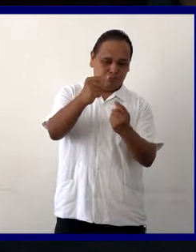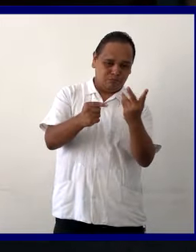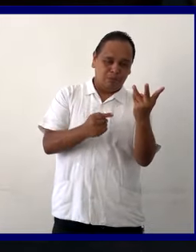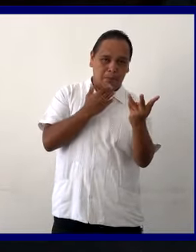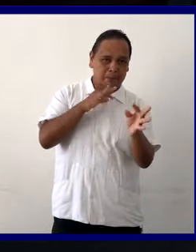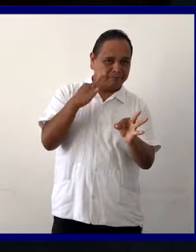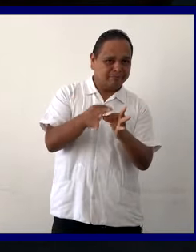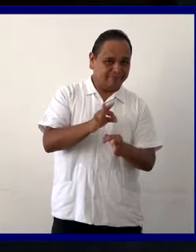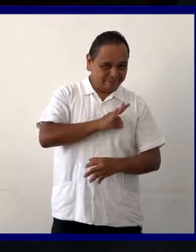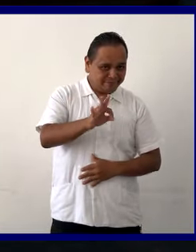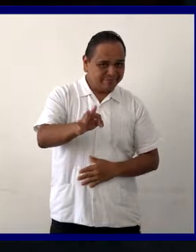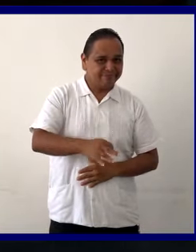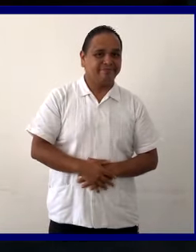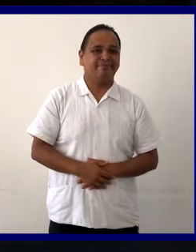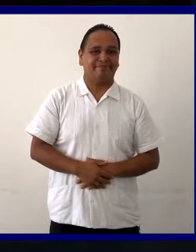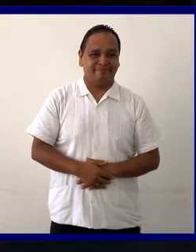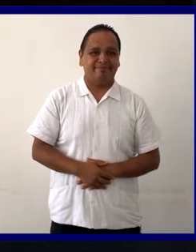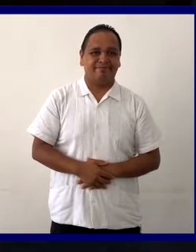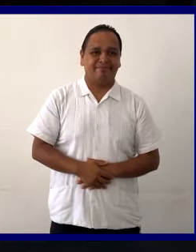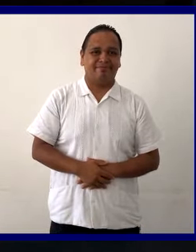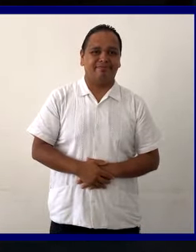Sí.